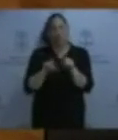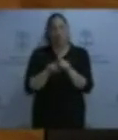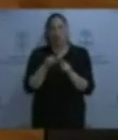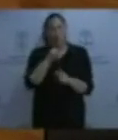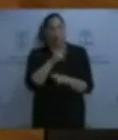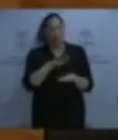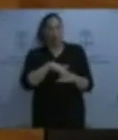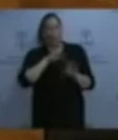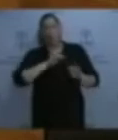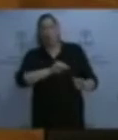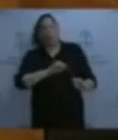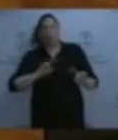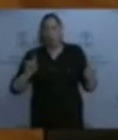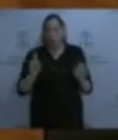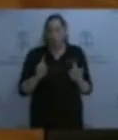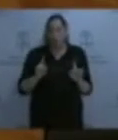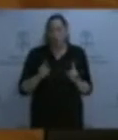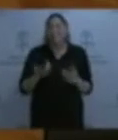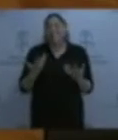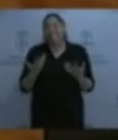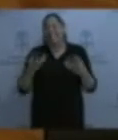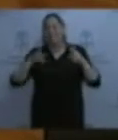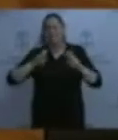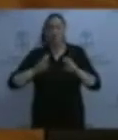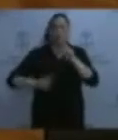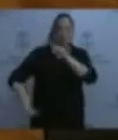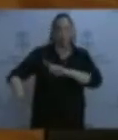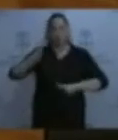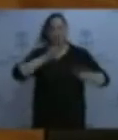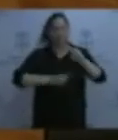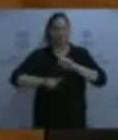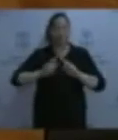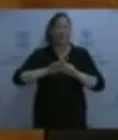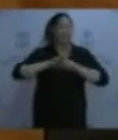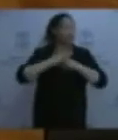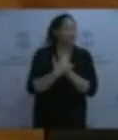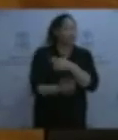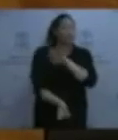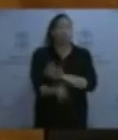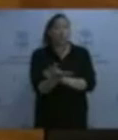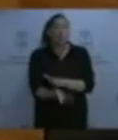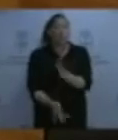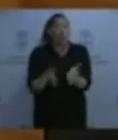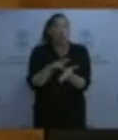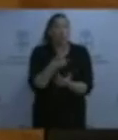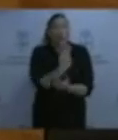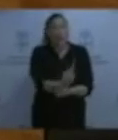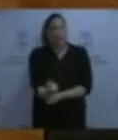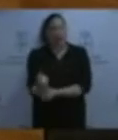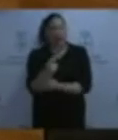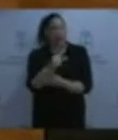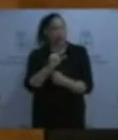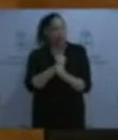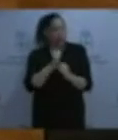lle cuestión de las incidencias y contingencias que surden a cada persona en el ejercicio